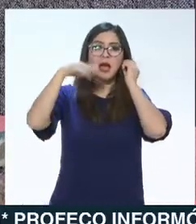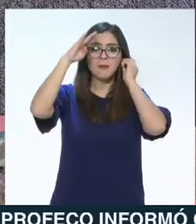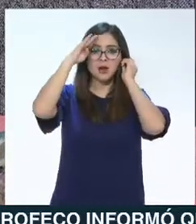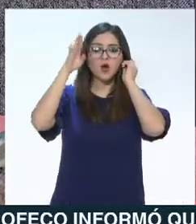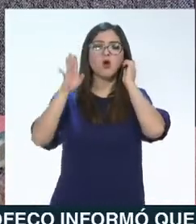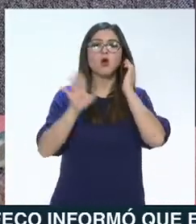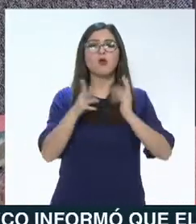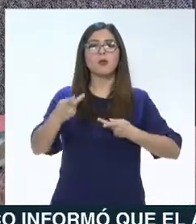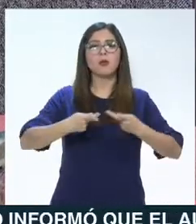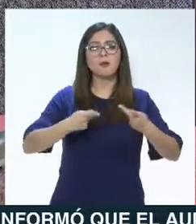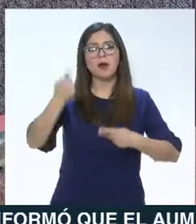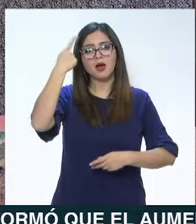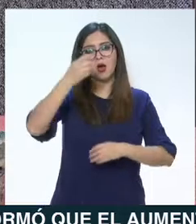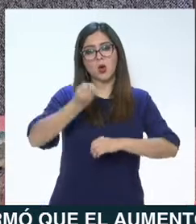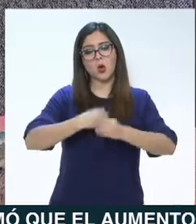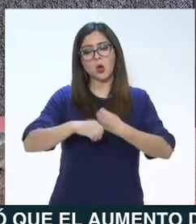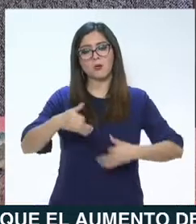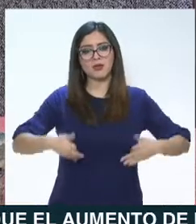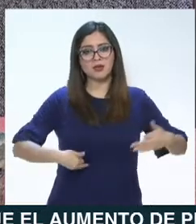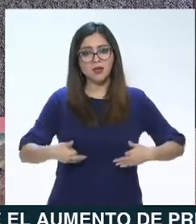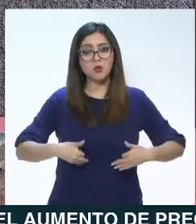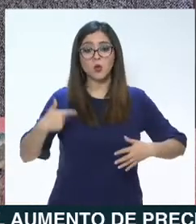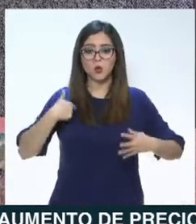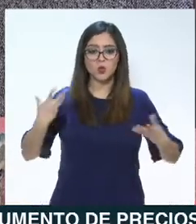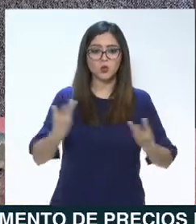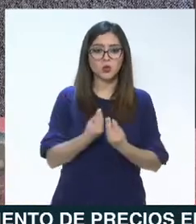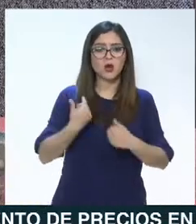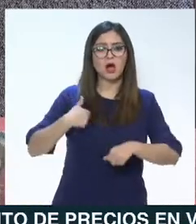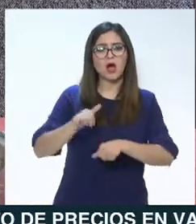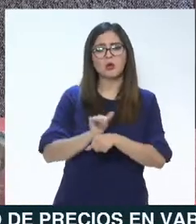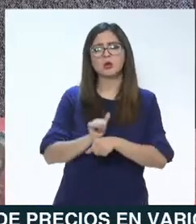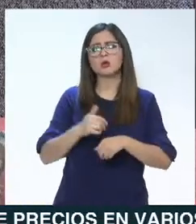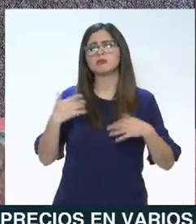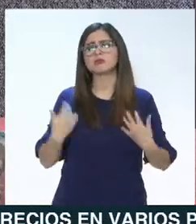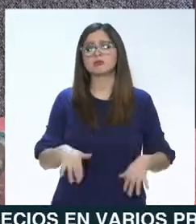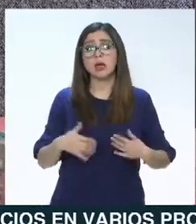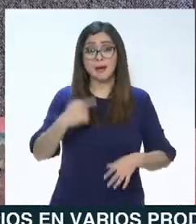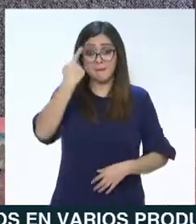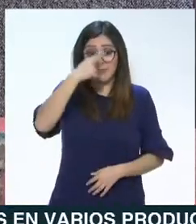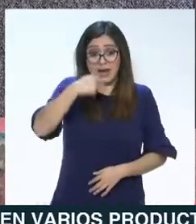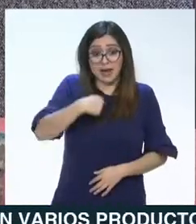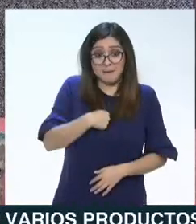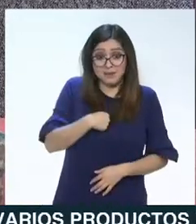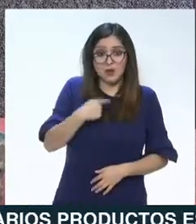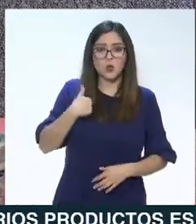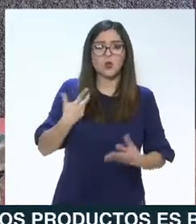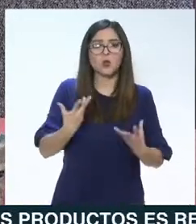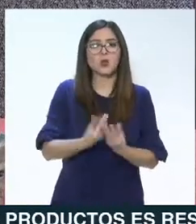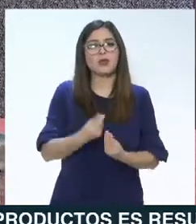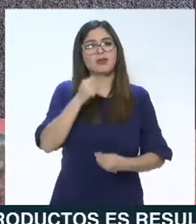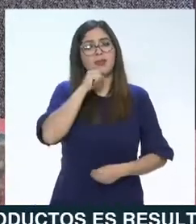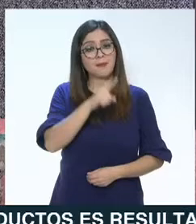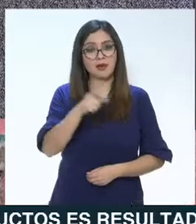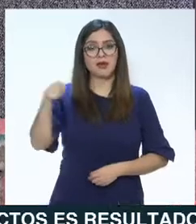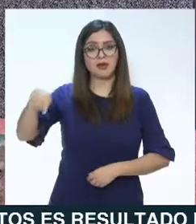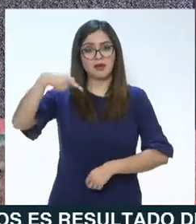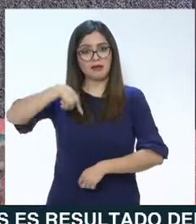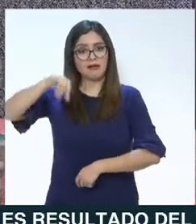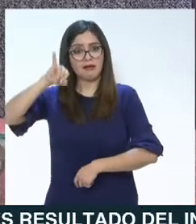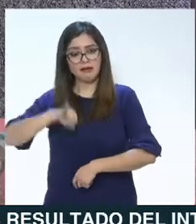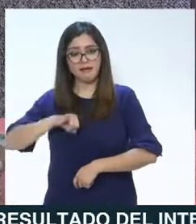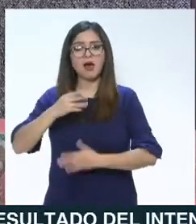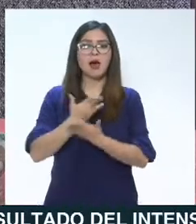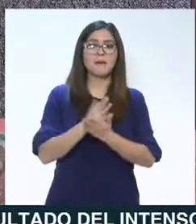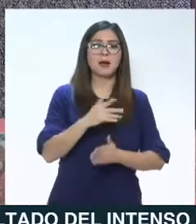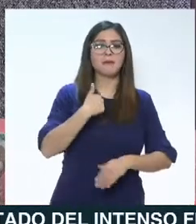Entonces, la verdad es que ha sido un gusto para nosotros, pues bueno, por lo menos para mí, trabajar con es mi amiga también, una amiga que